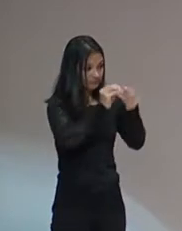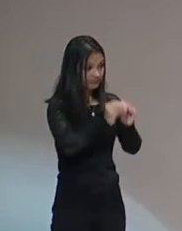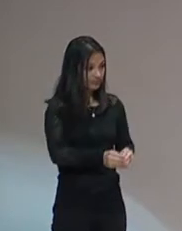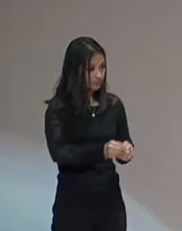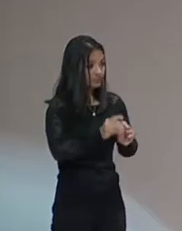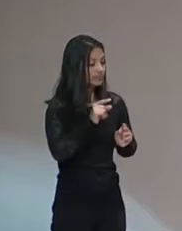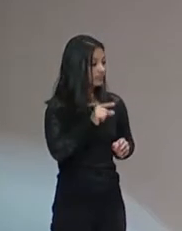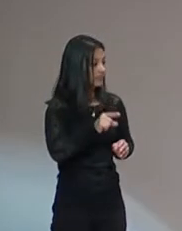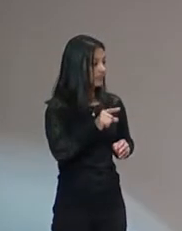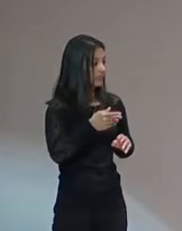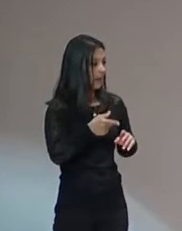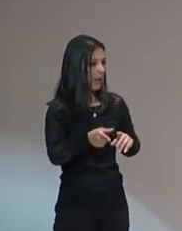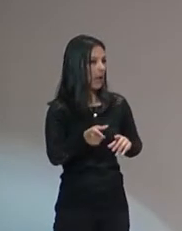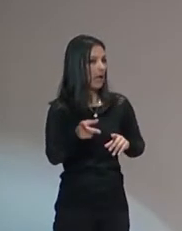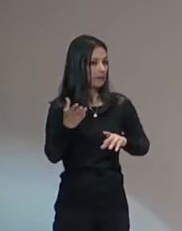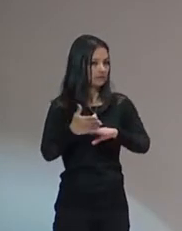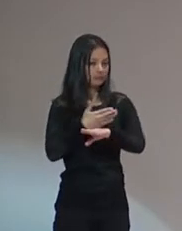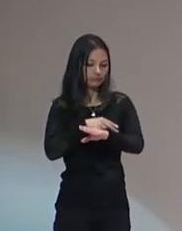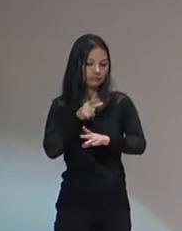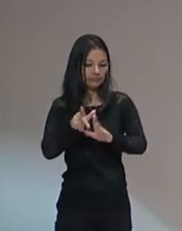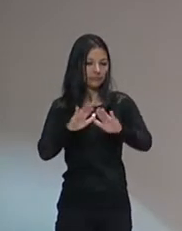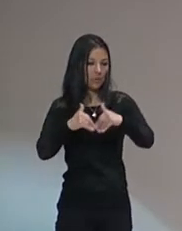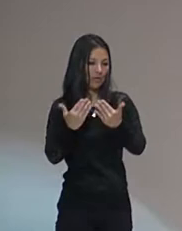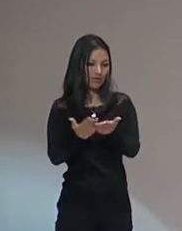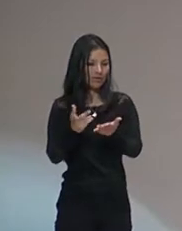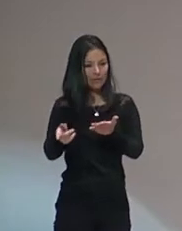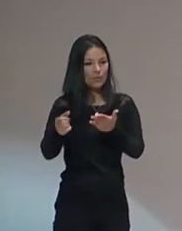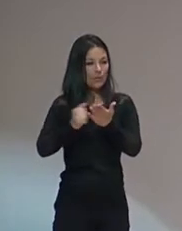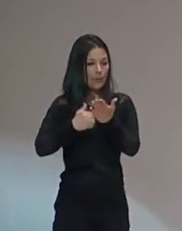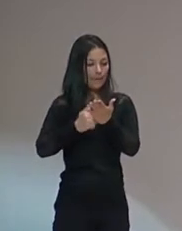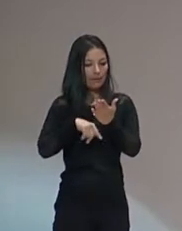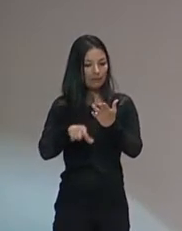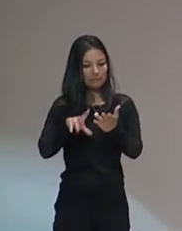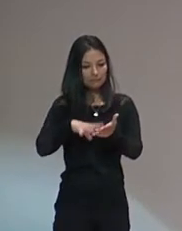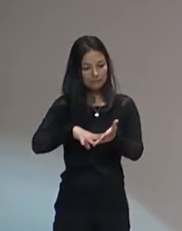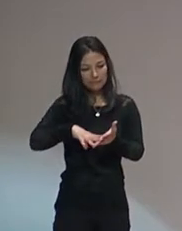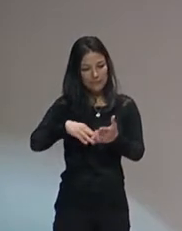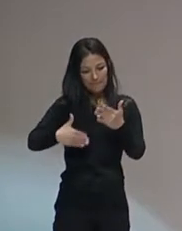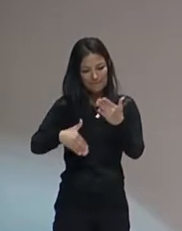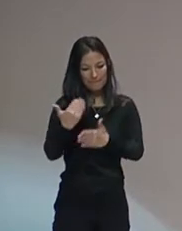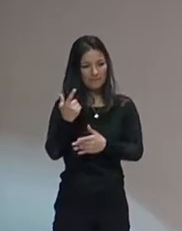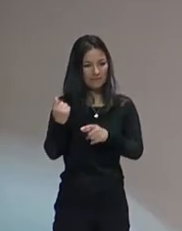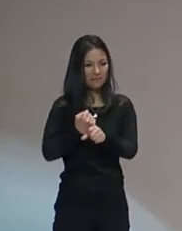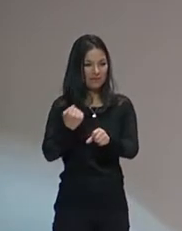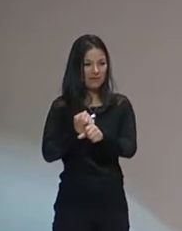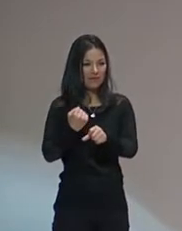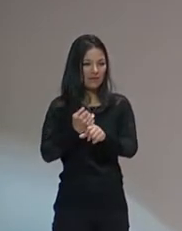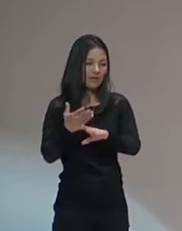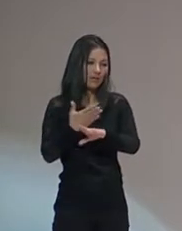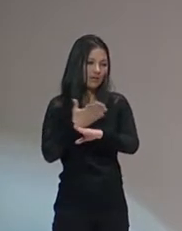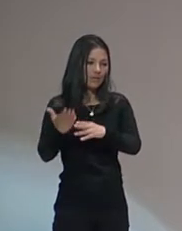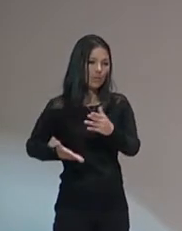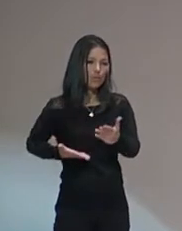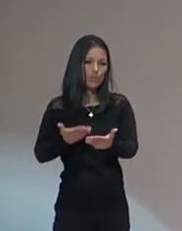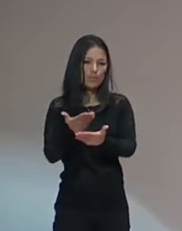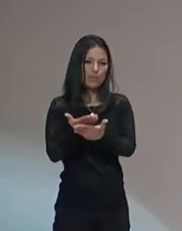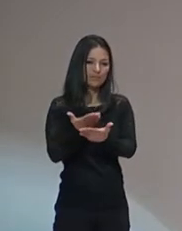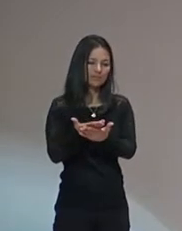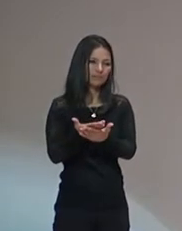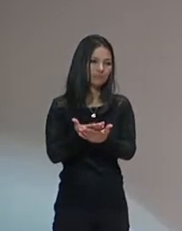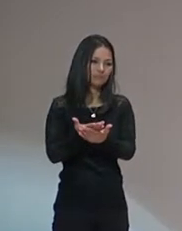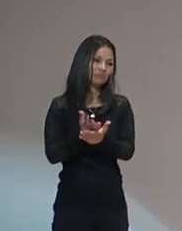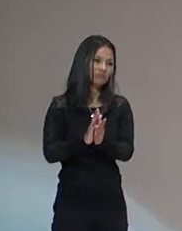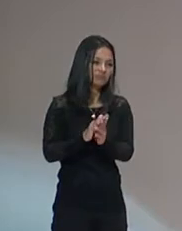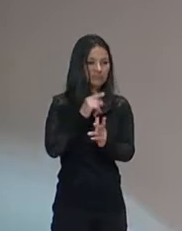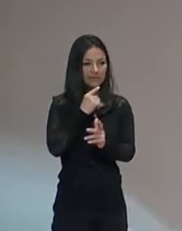desde la escuela normal empezamos a trabajar con una propuesta que tenía que ver con